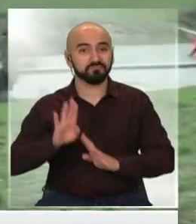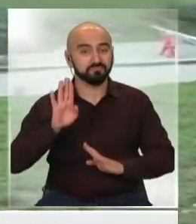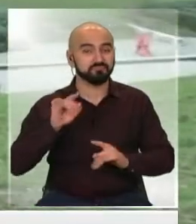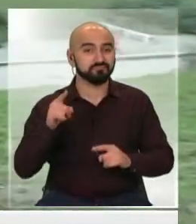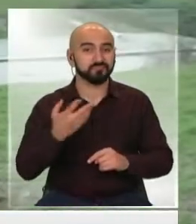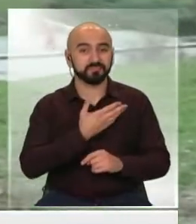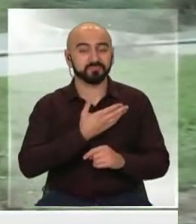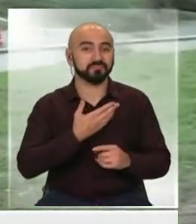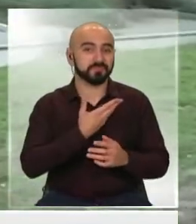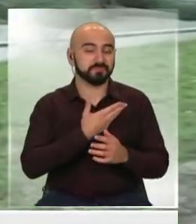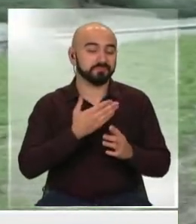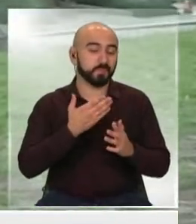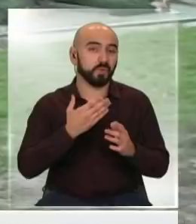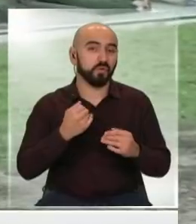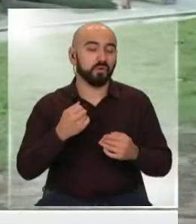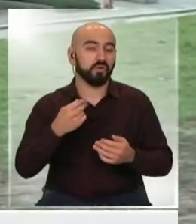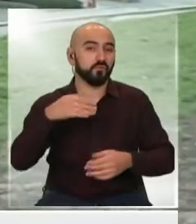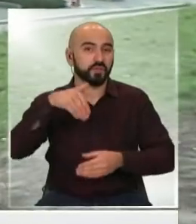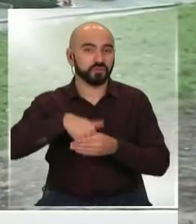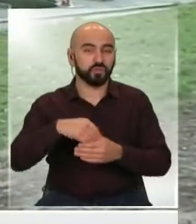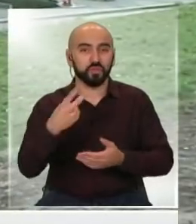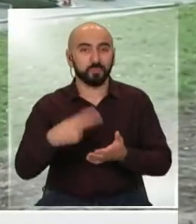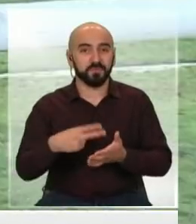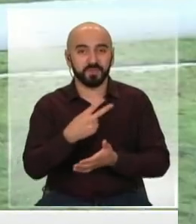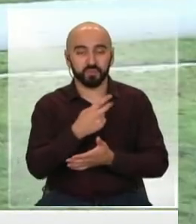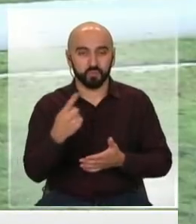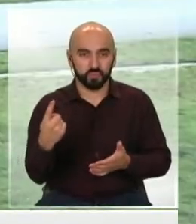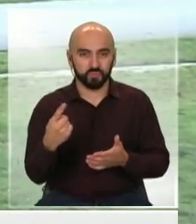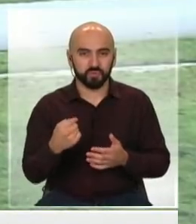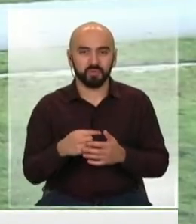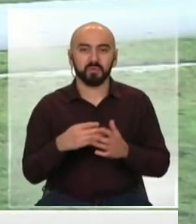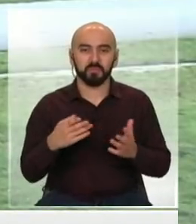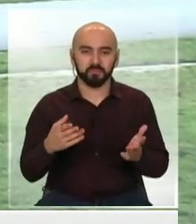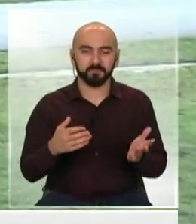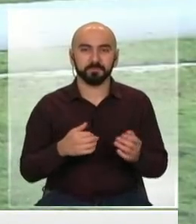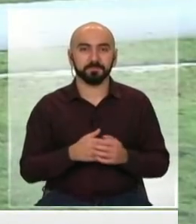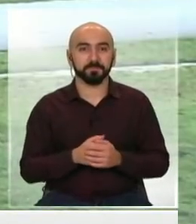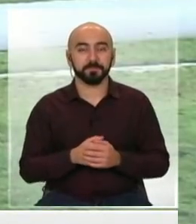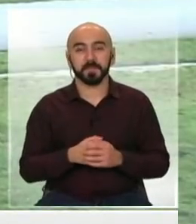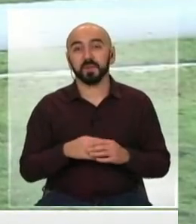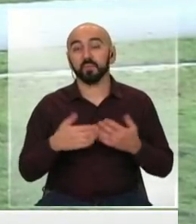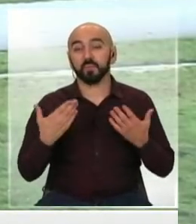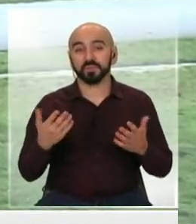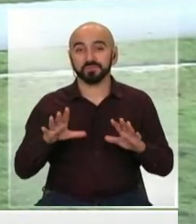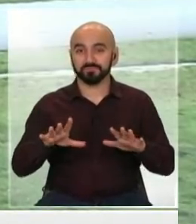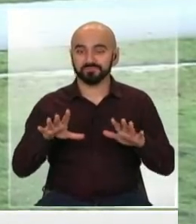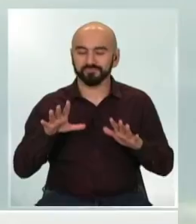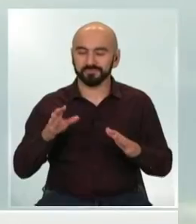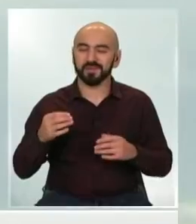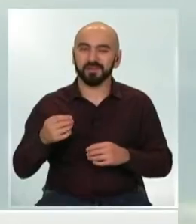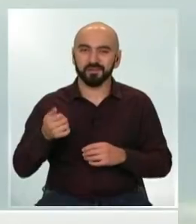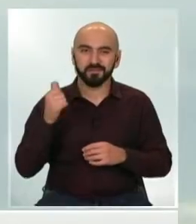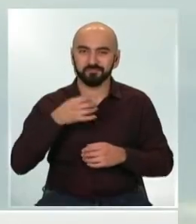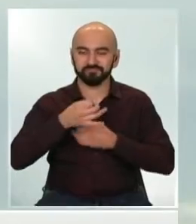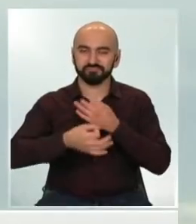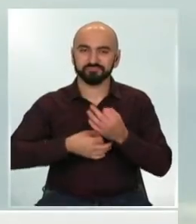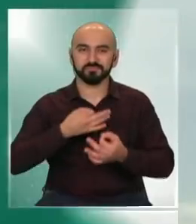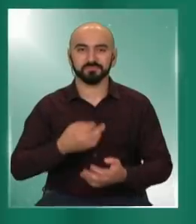del 2021 por eso era bastante simbólico también de anoche